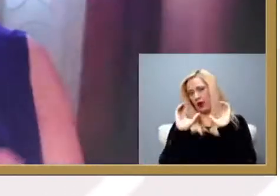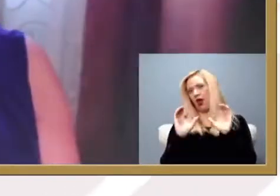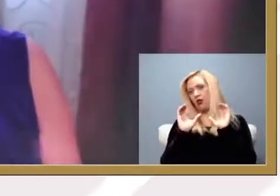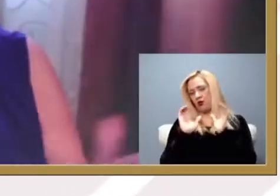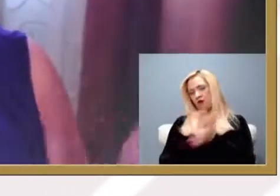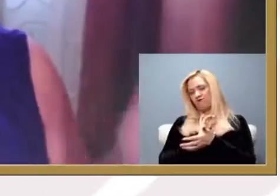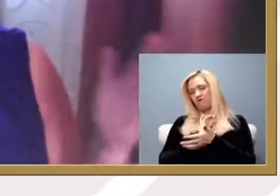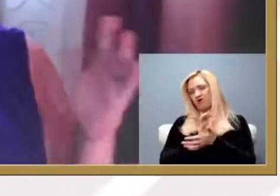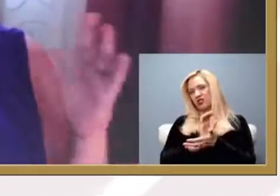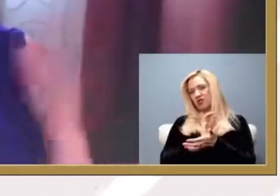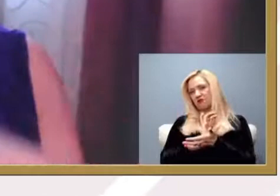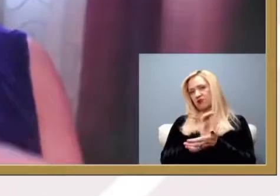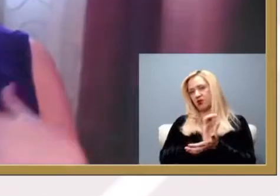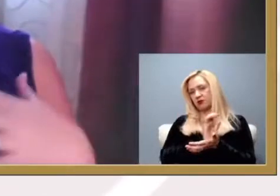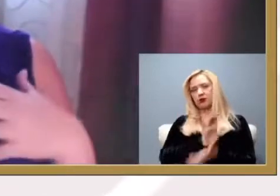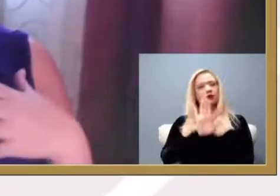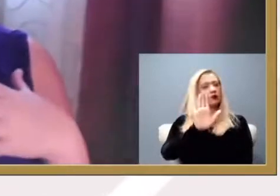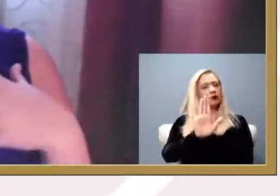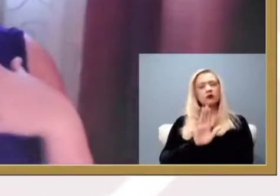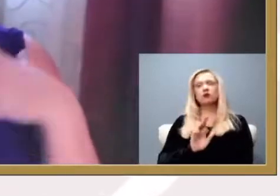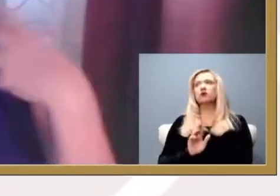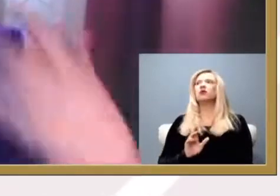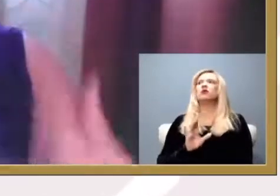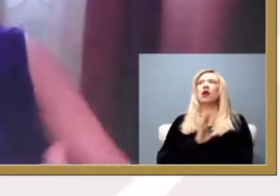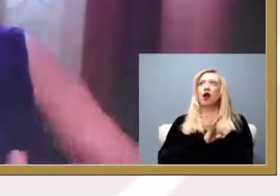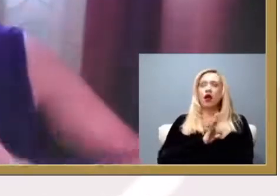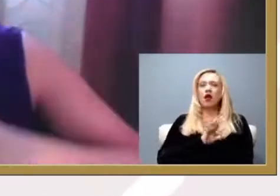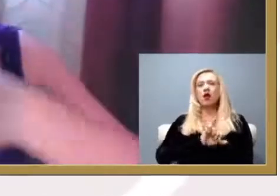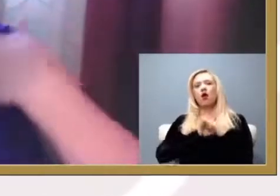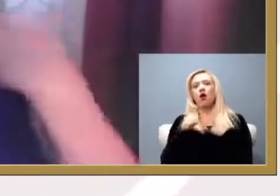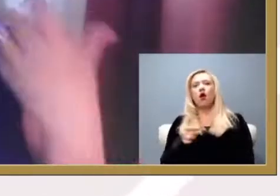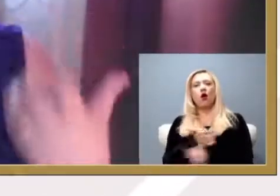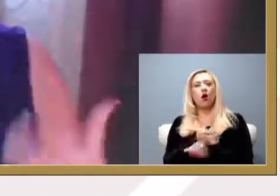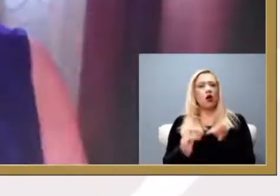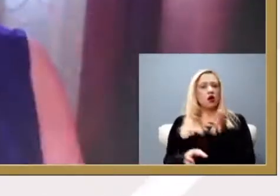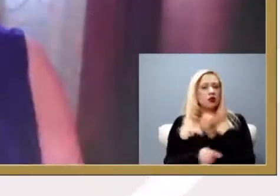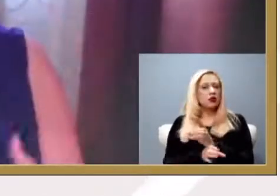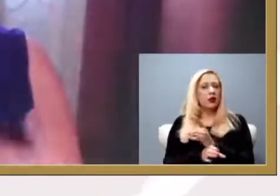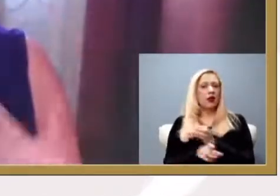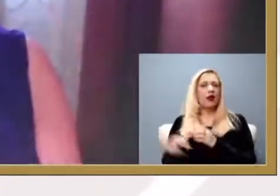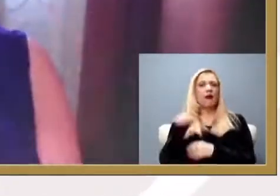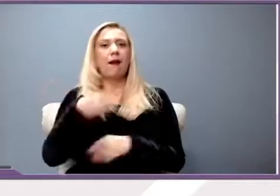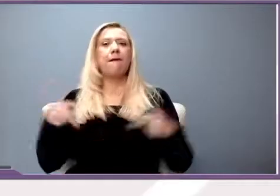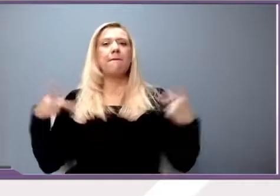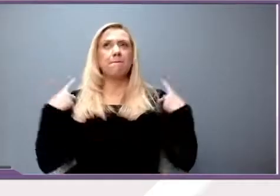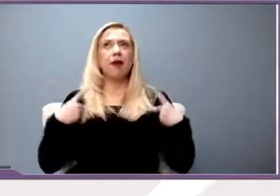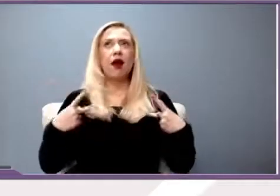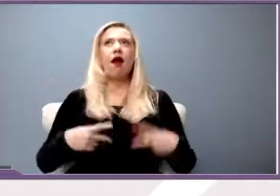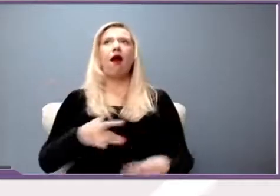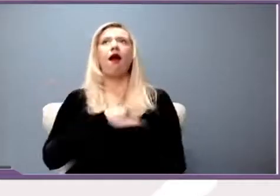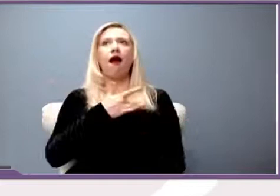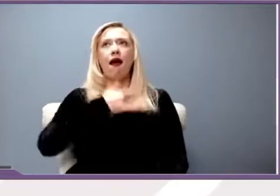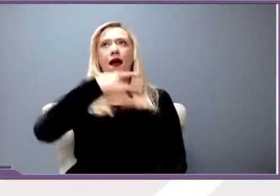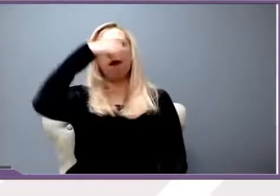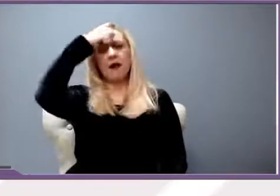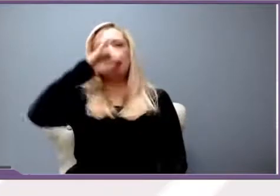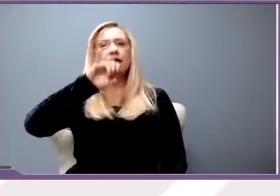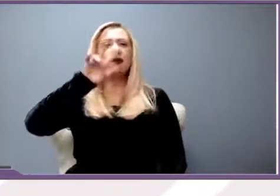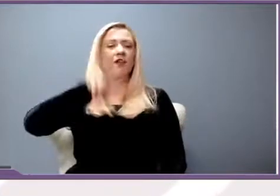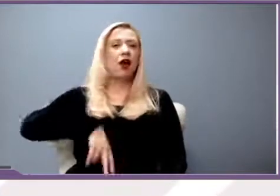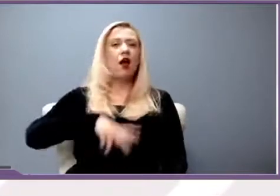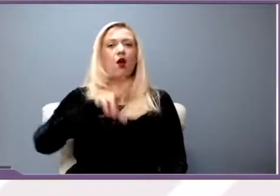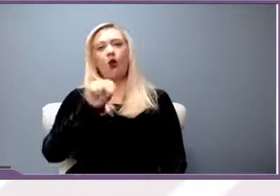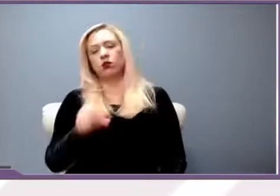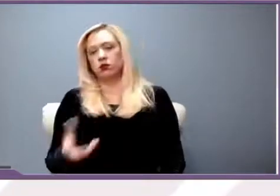en la gordura, que nosotras podemos también buscar esa empatía, que las personas pueden encontrarse en las experiencias, ¿no? Siempre yo diría